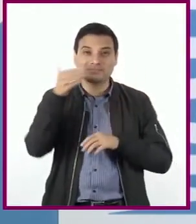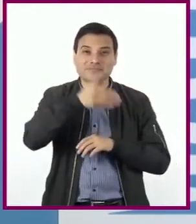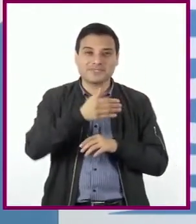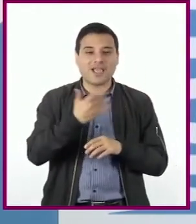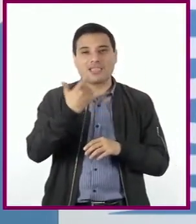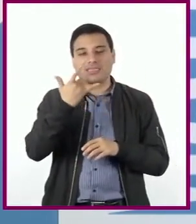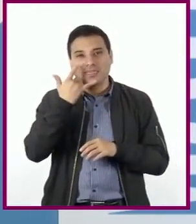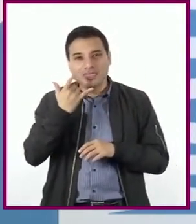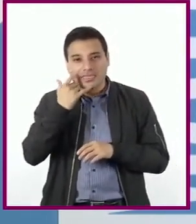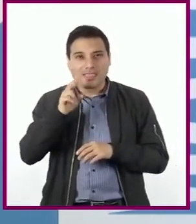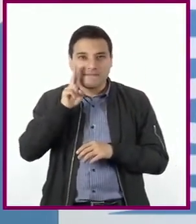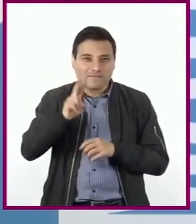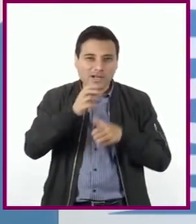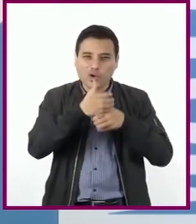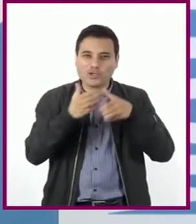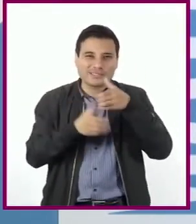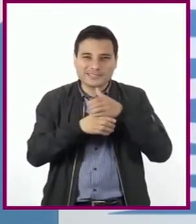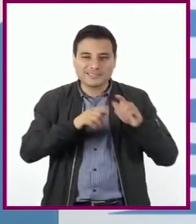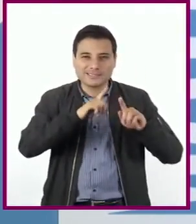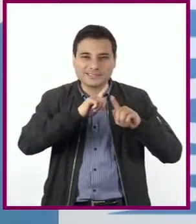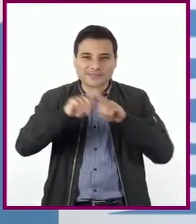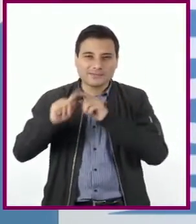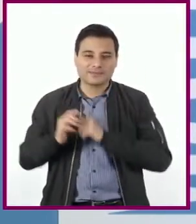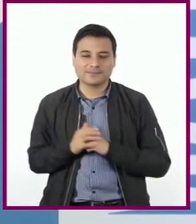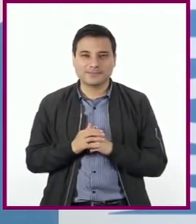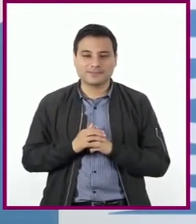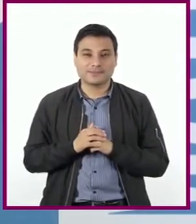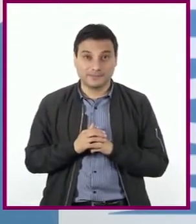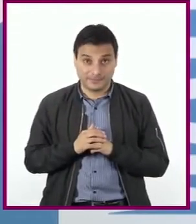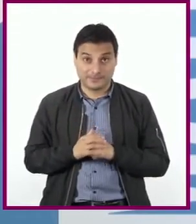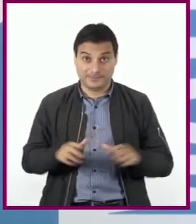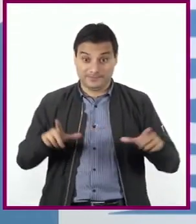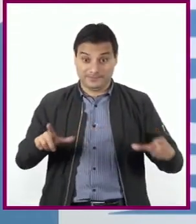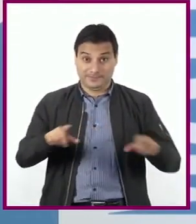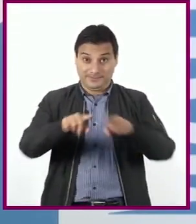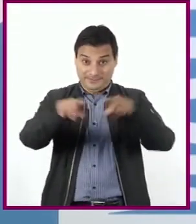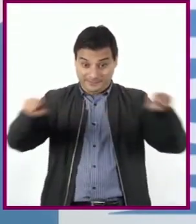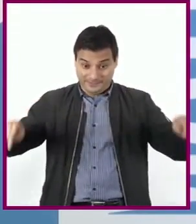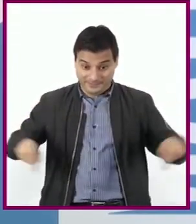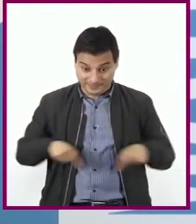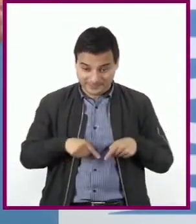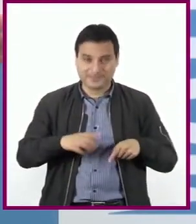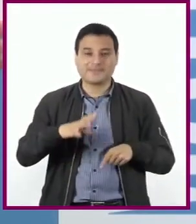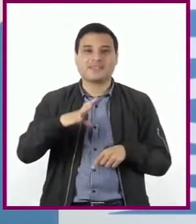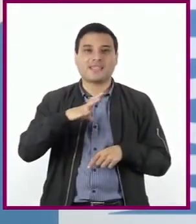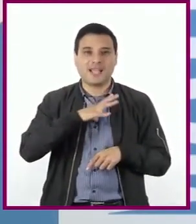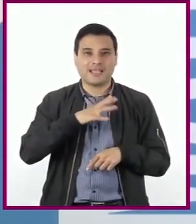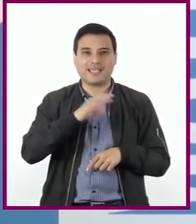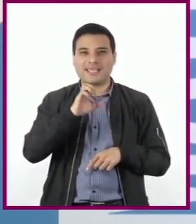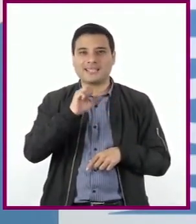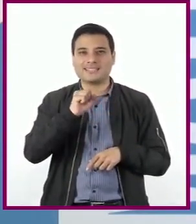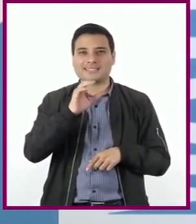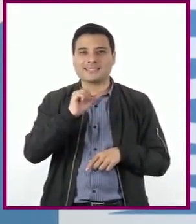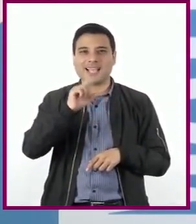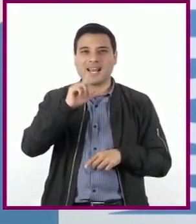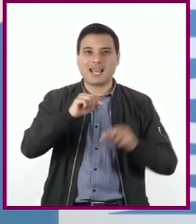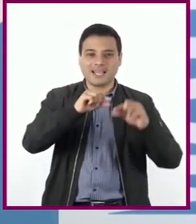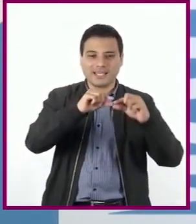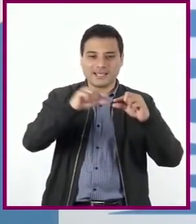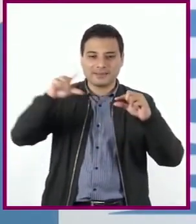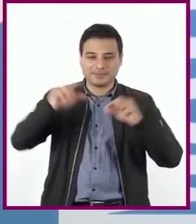maquetas expuestas en ellos, en las cuales se usan escalas. Así, las dimensiones de la